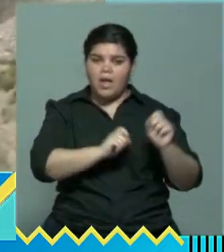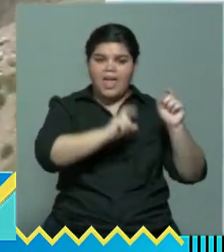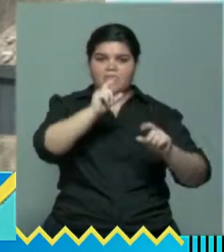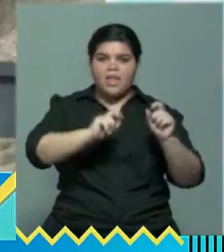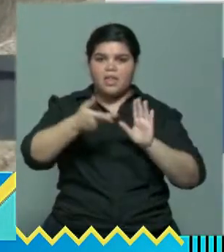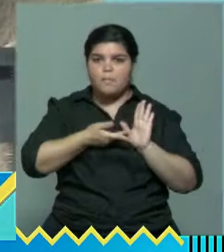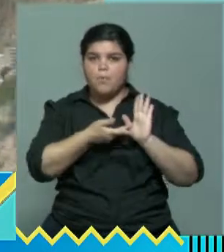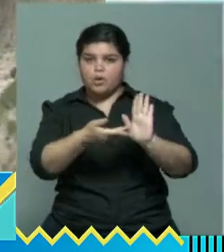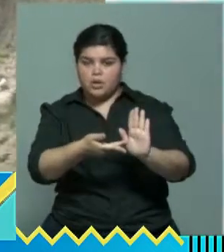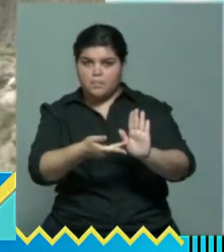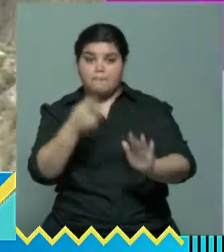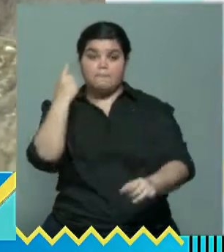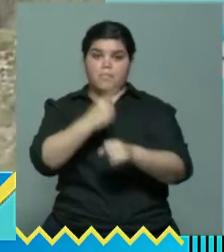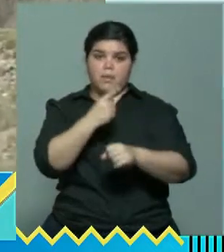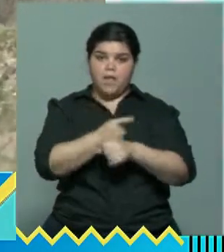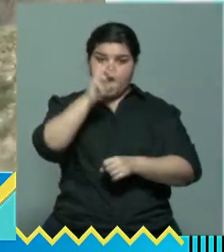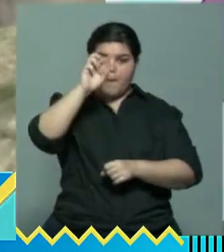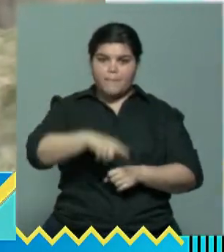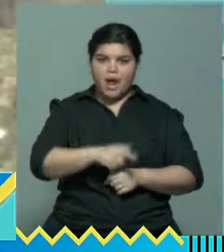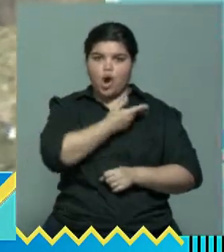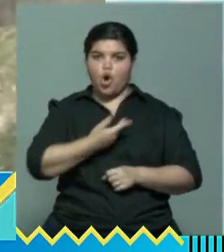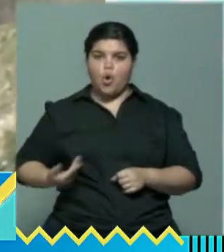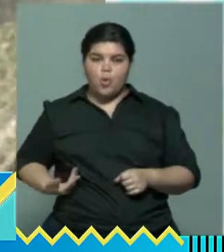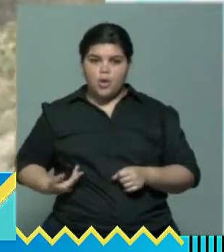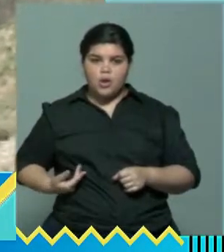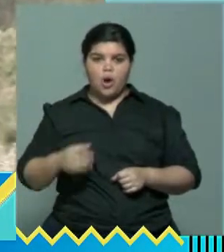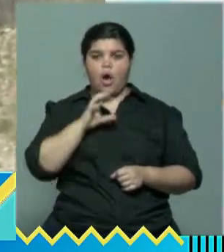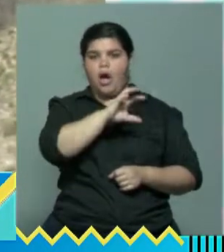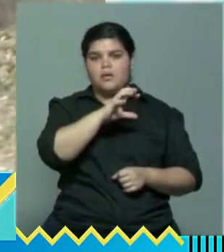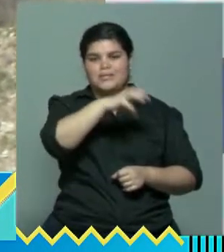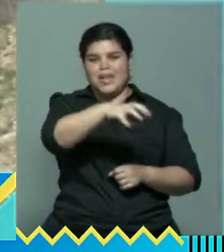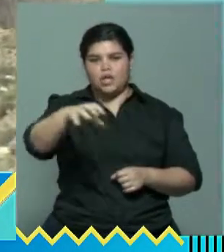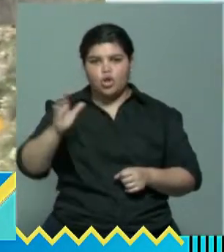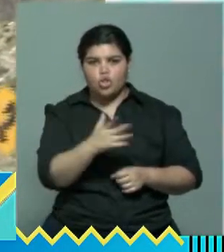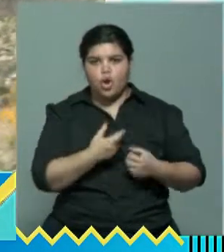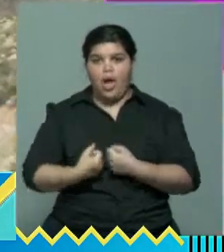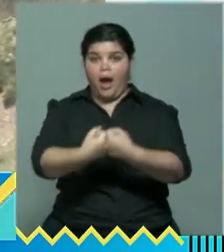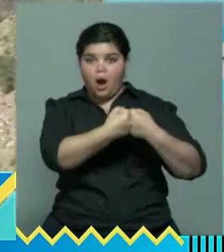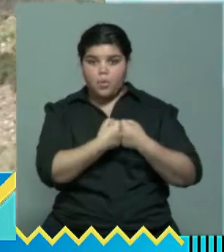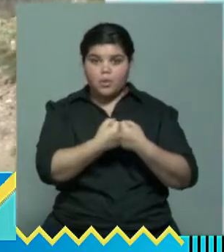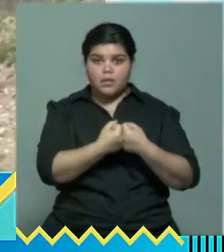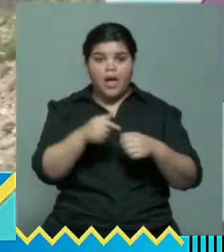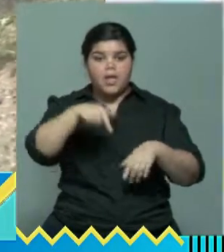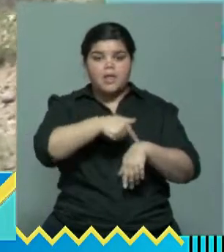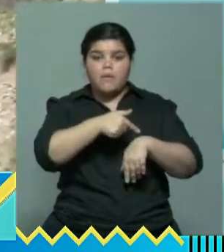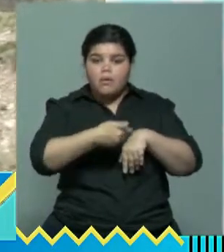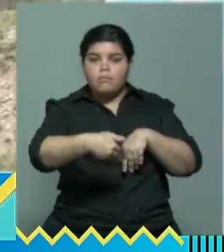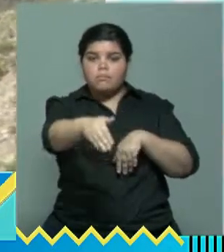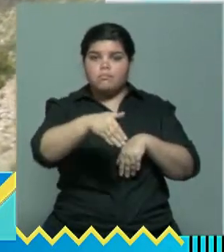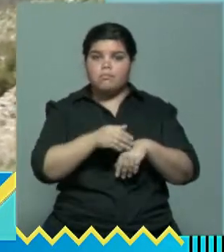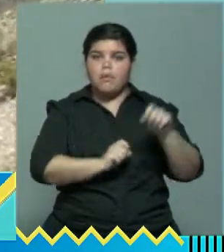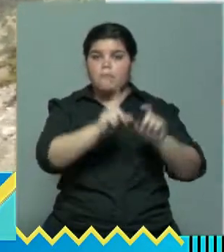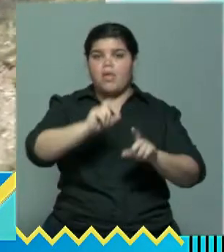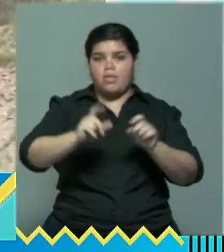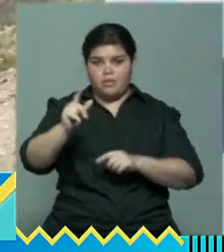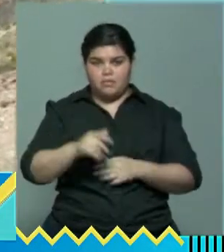que hay que hacer es fijar políticas de Estado que acuerde con todos los sectores y medirlo en el tiempo, ver si esas acciones que hemos dispuesto, por